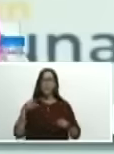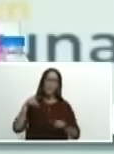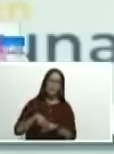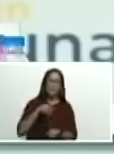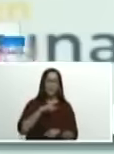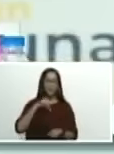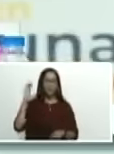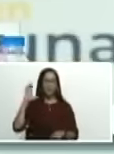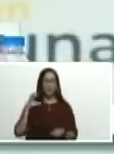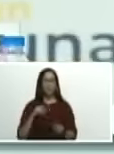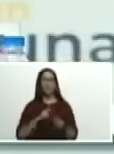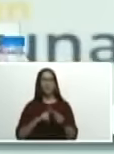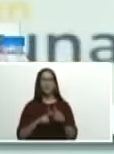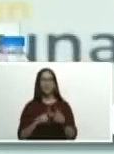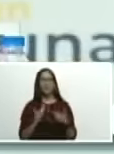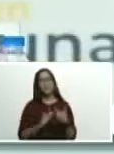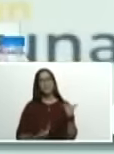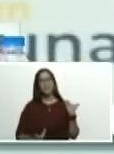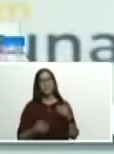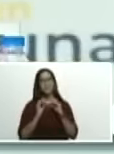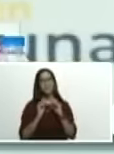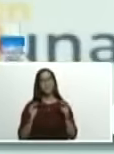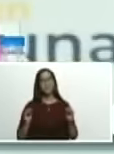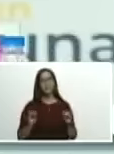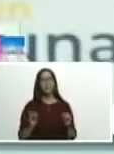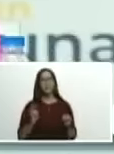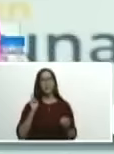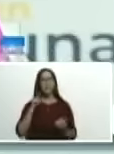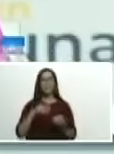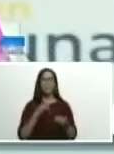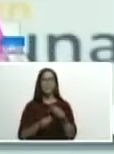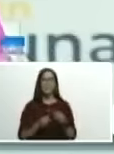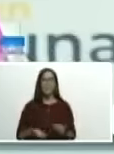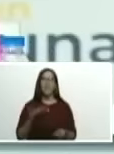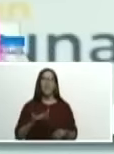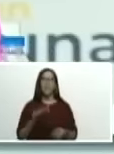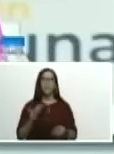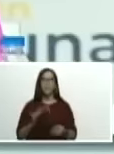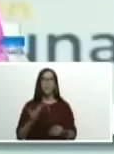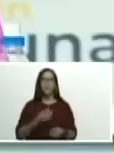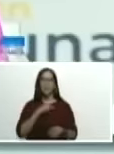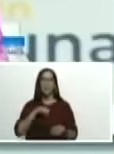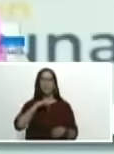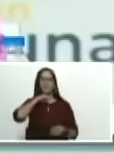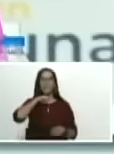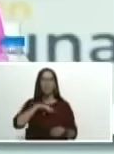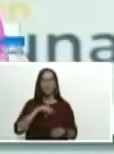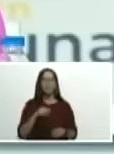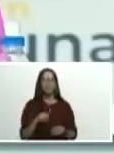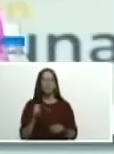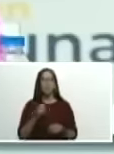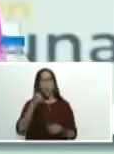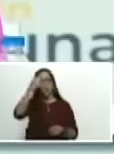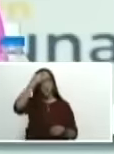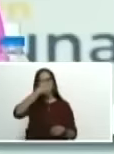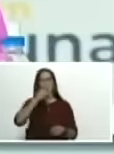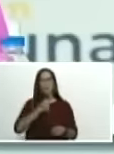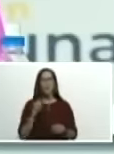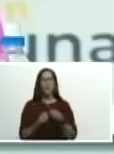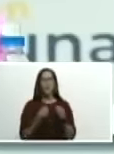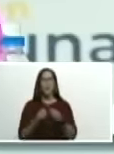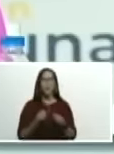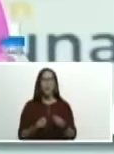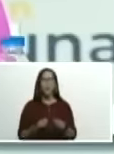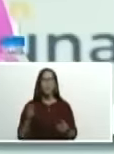nuestra patria. Así que, presidente, este anuncio que usted está haciendo es vital para nuestra historia como pueblo, como